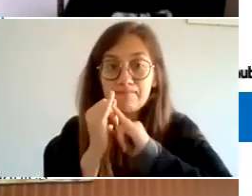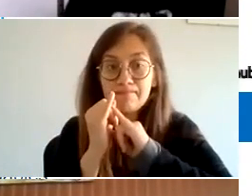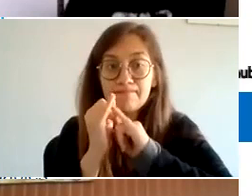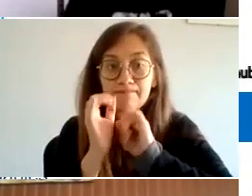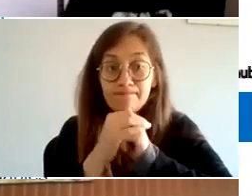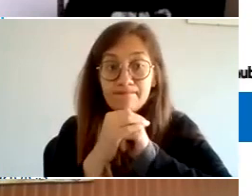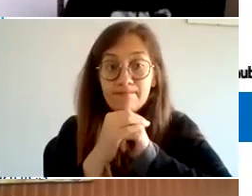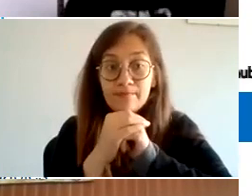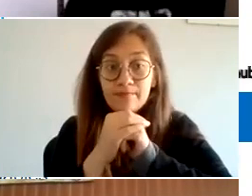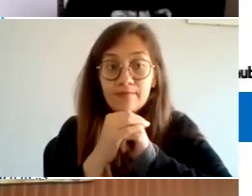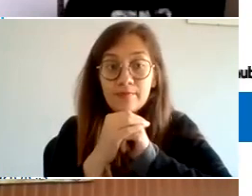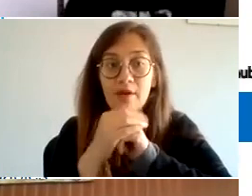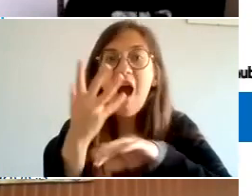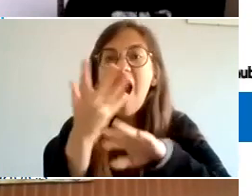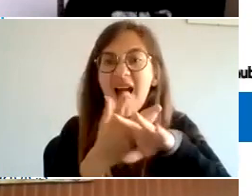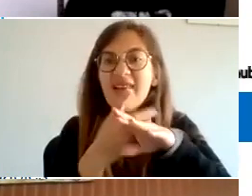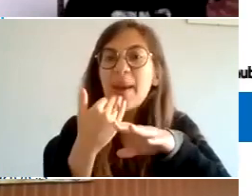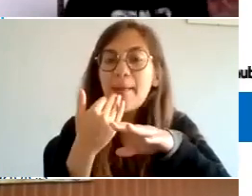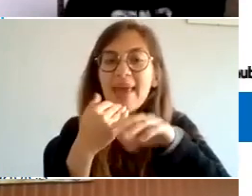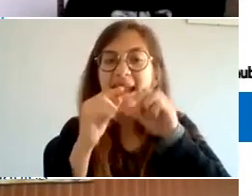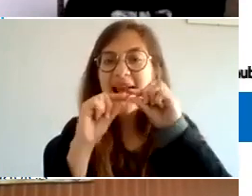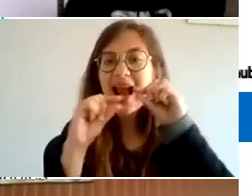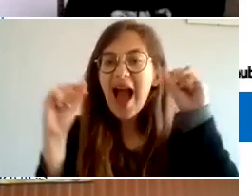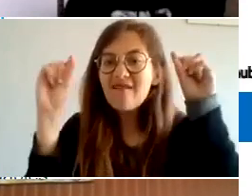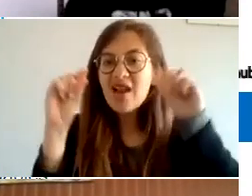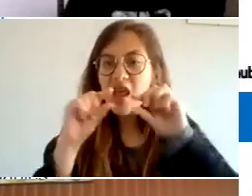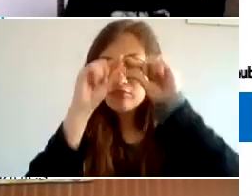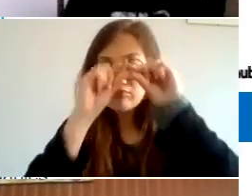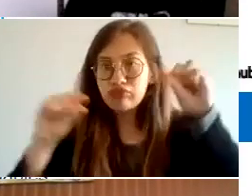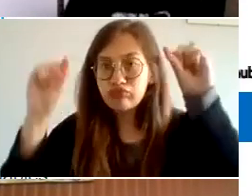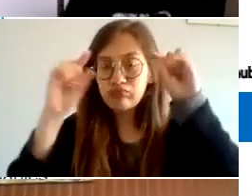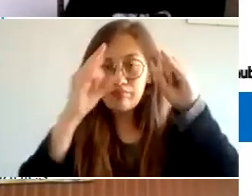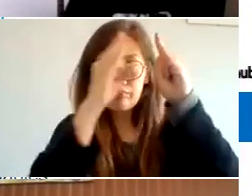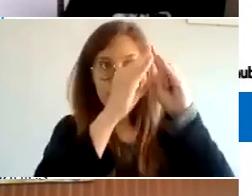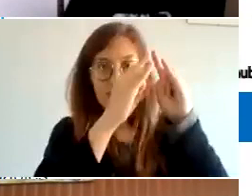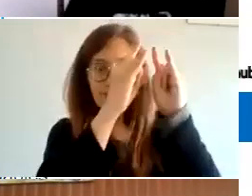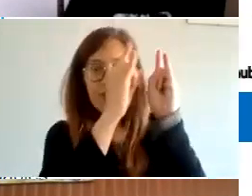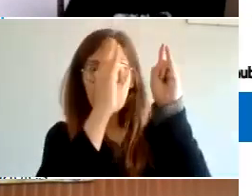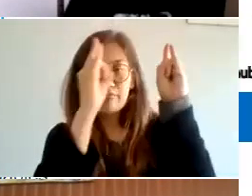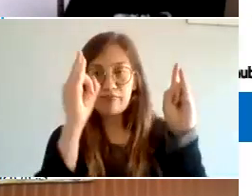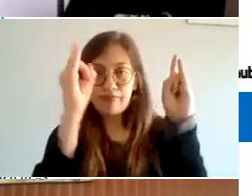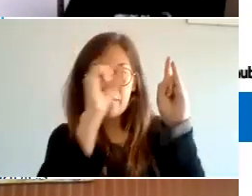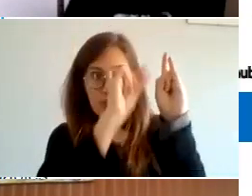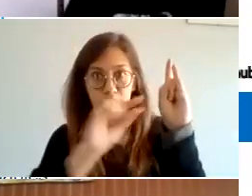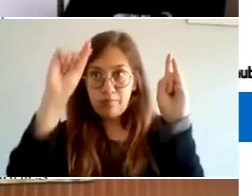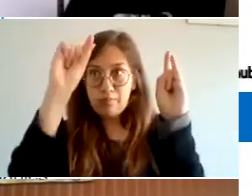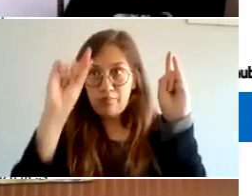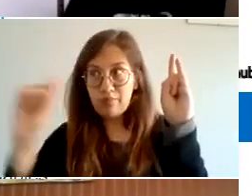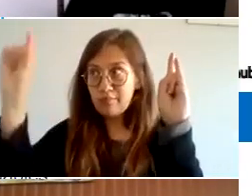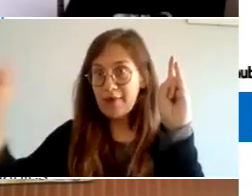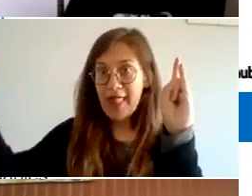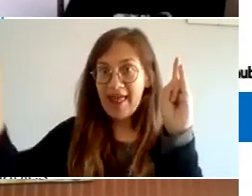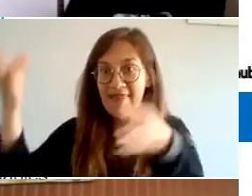cables marítimos que existen hoy en día en nuestras costas. De hecho, si nosotros vamos a Chile y